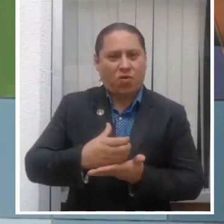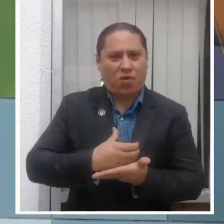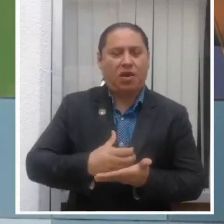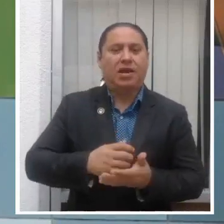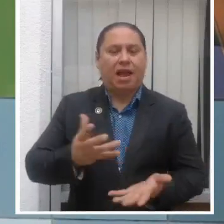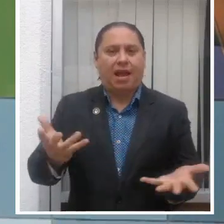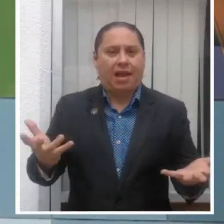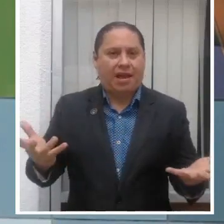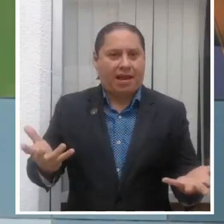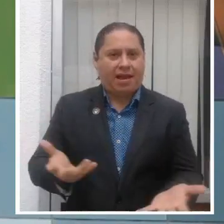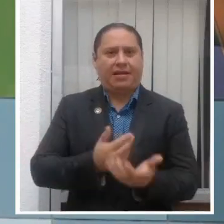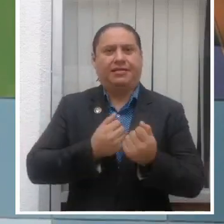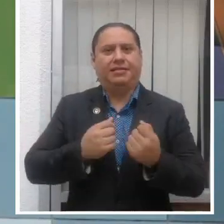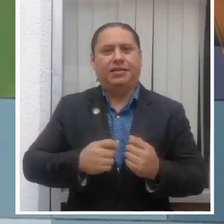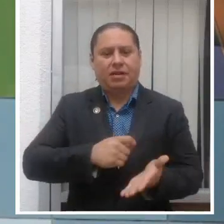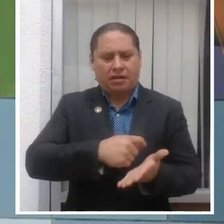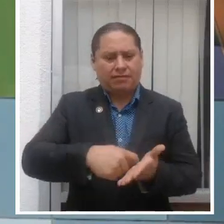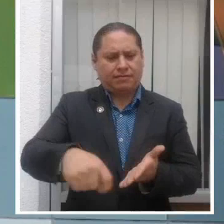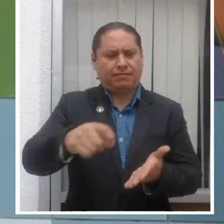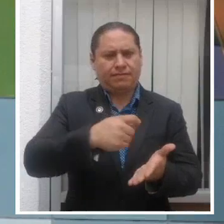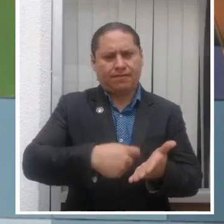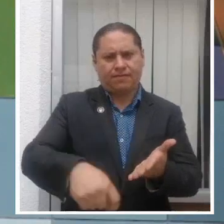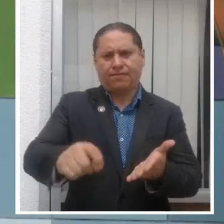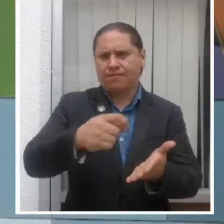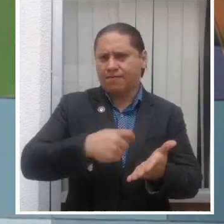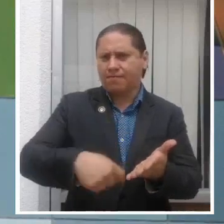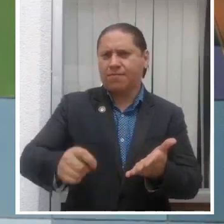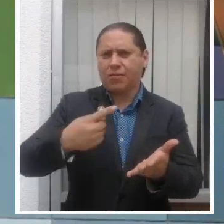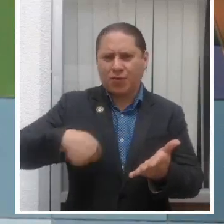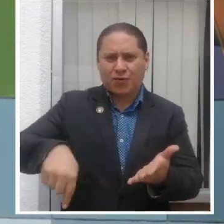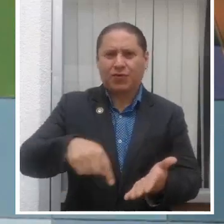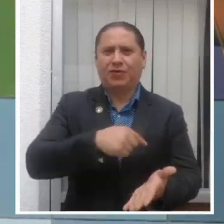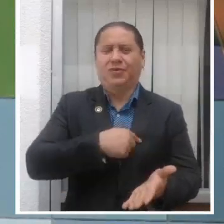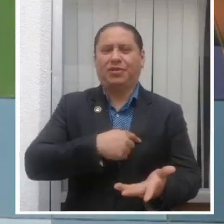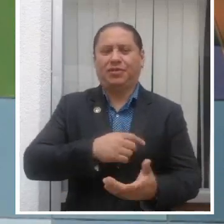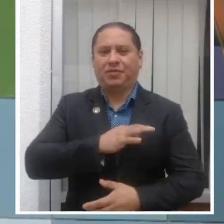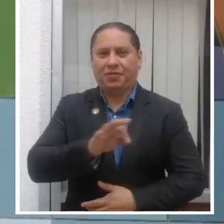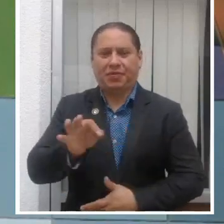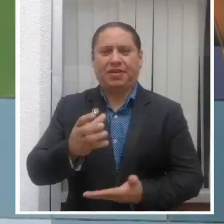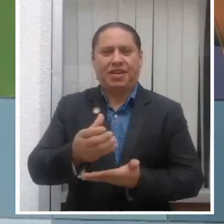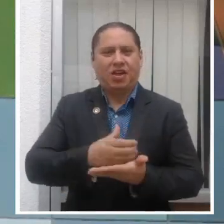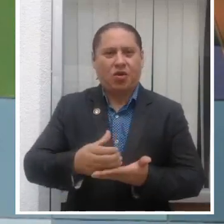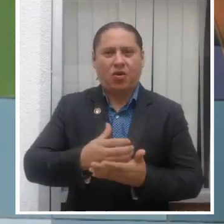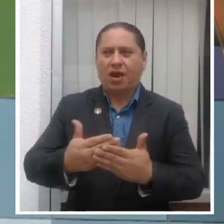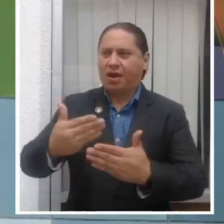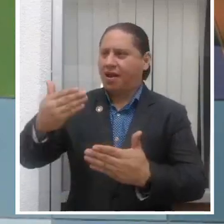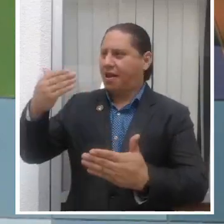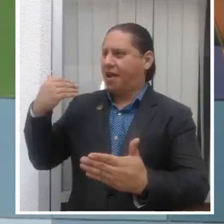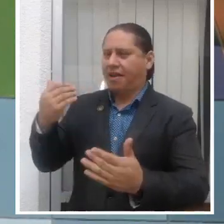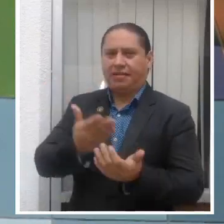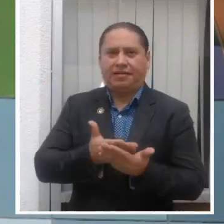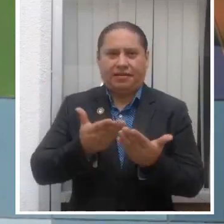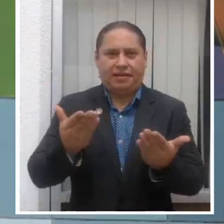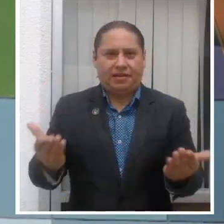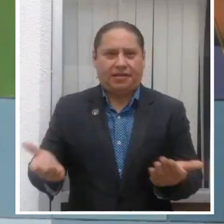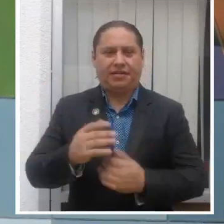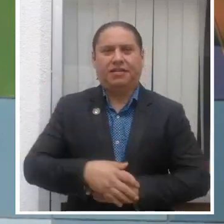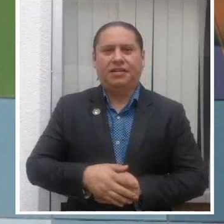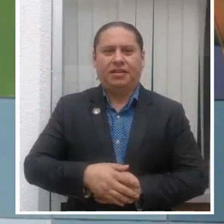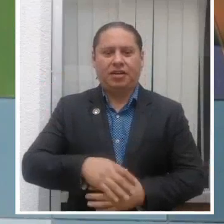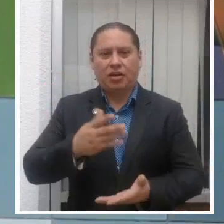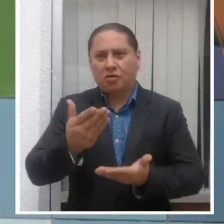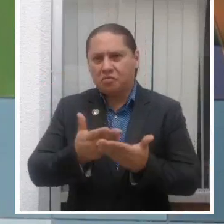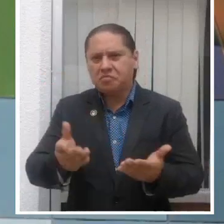poder hacer una reescritura de nosotros mismos y el poder sanar tanto el pasado y el presente, y así por medio del